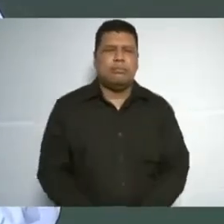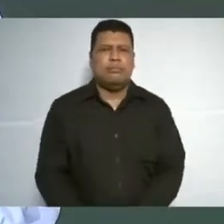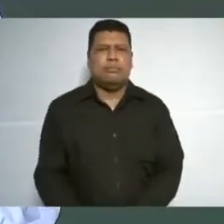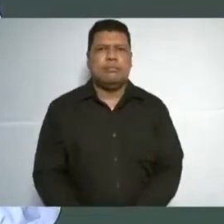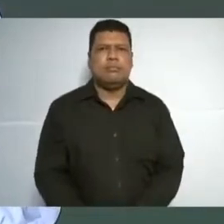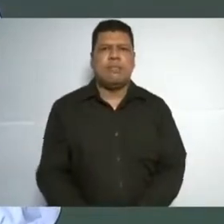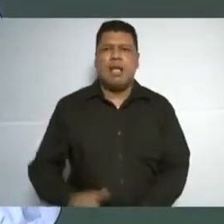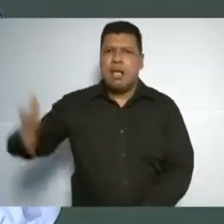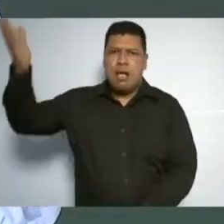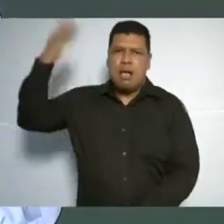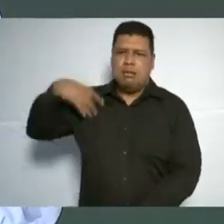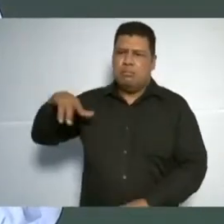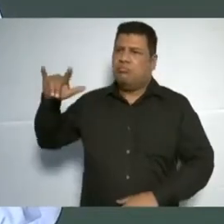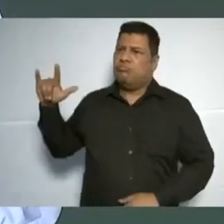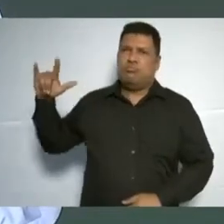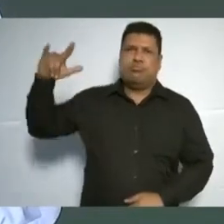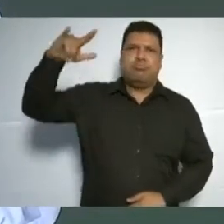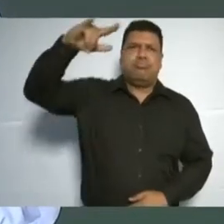El aeropuerto